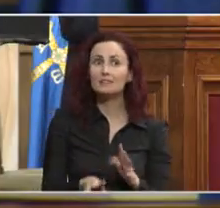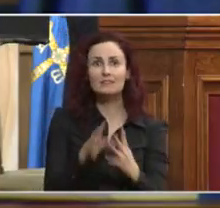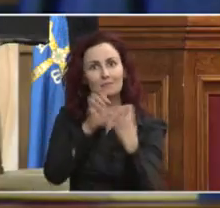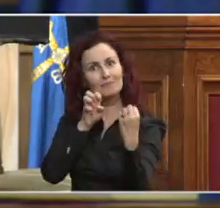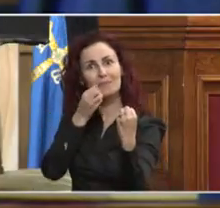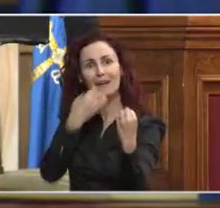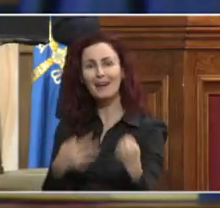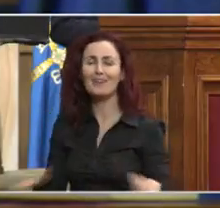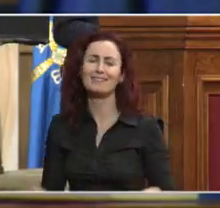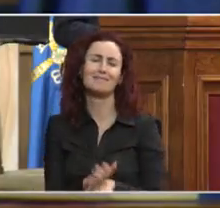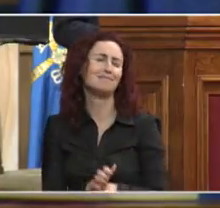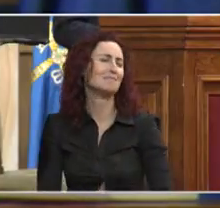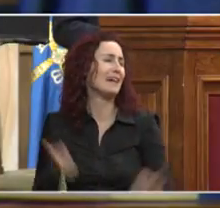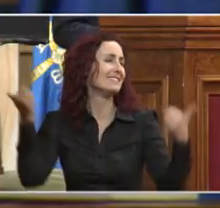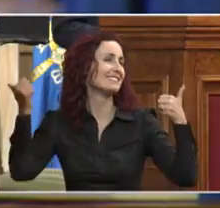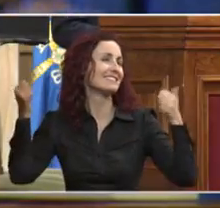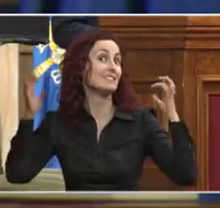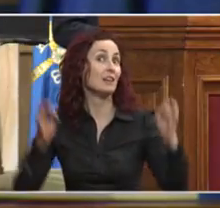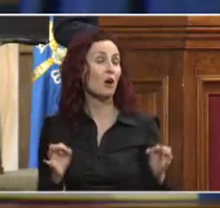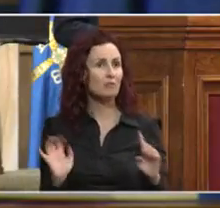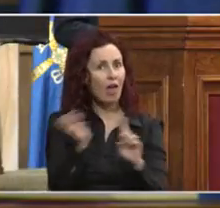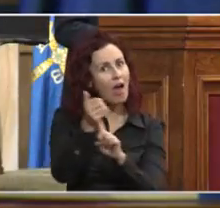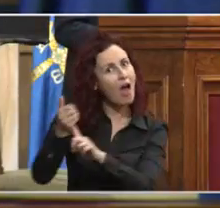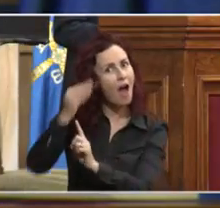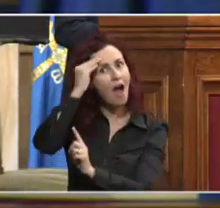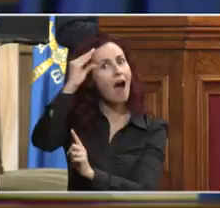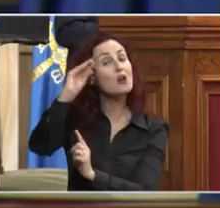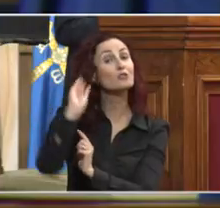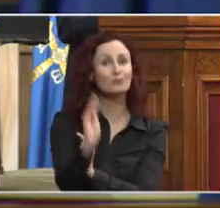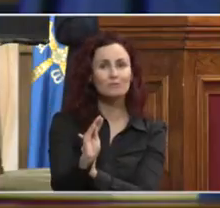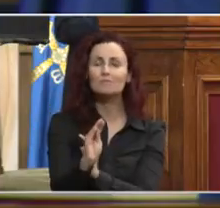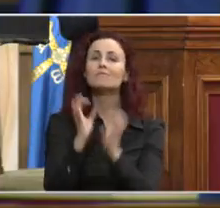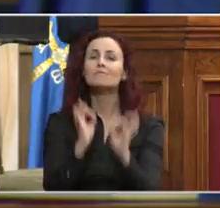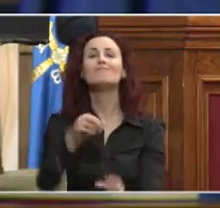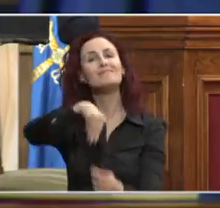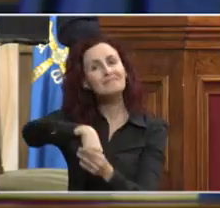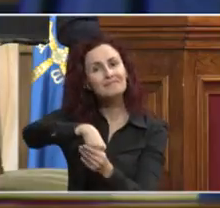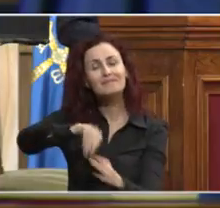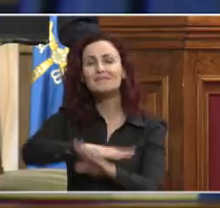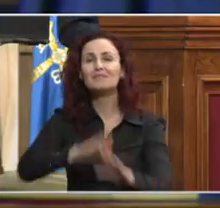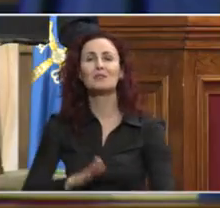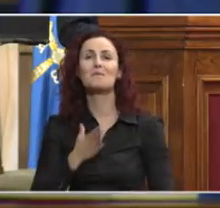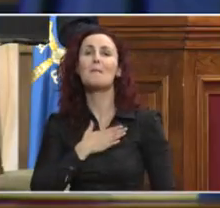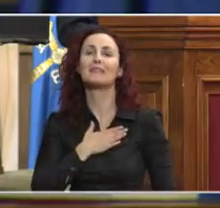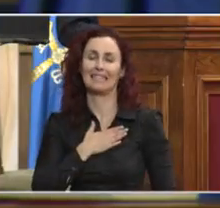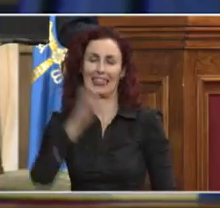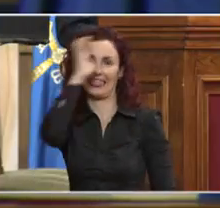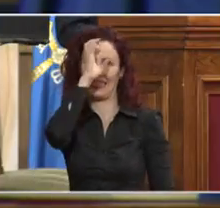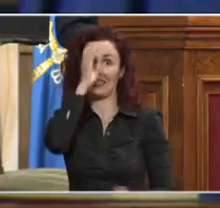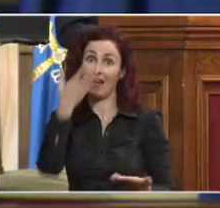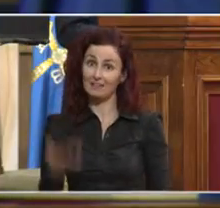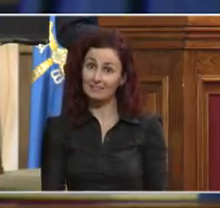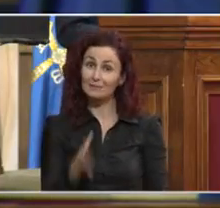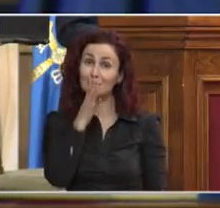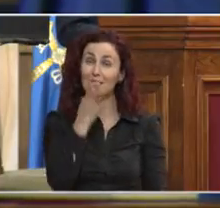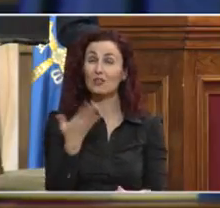mejor, reírnos más y captar más claves de su ingenio. Ese era el verdadero y último fin de nuestra ciencia, y así es